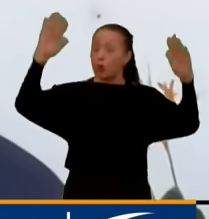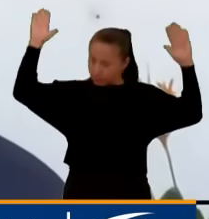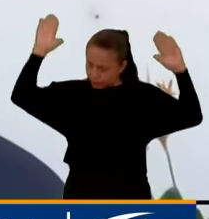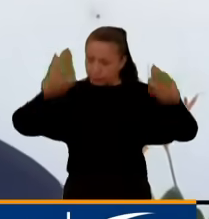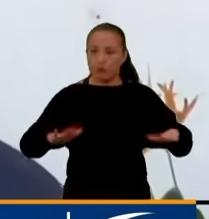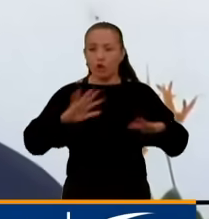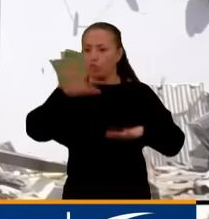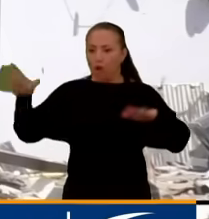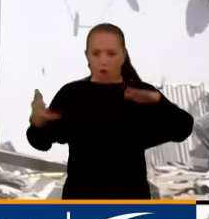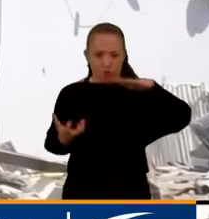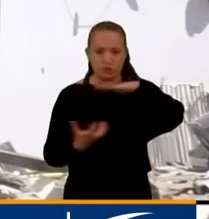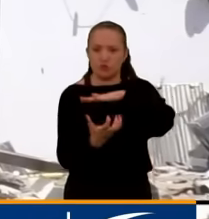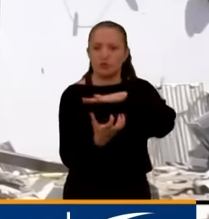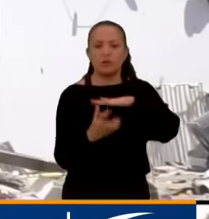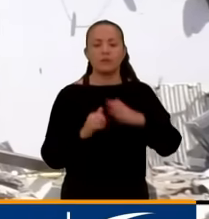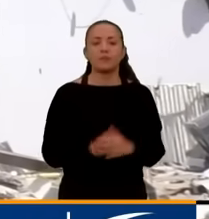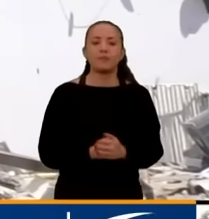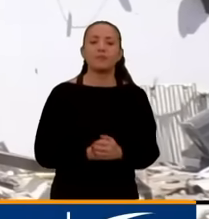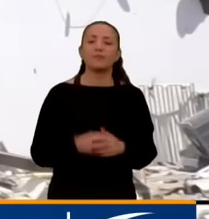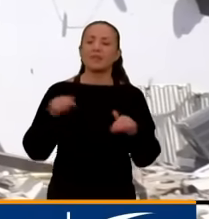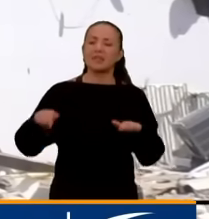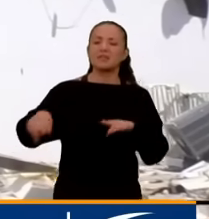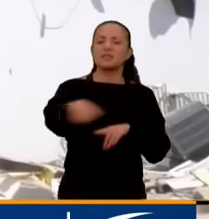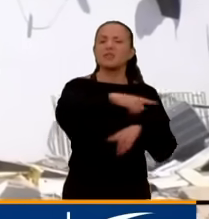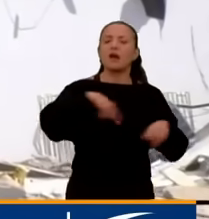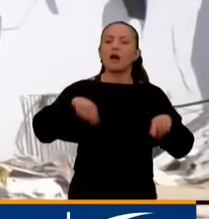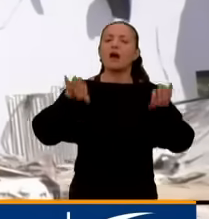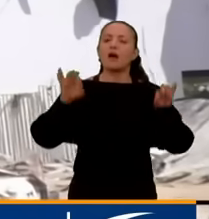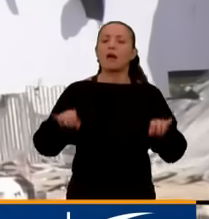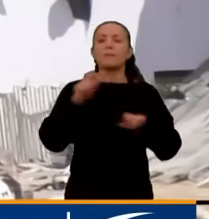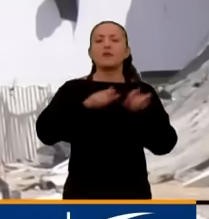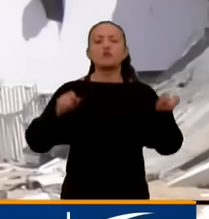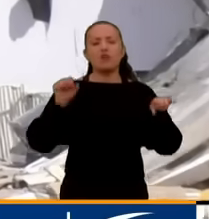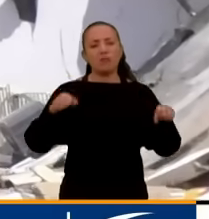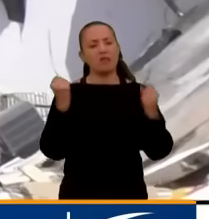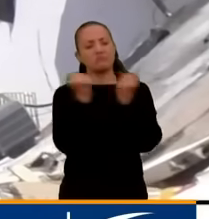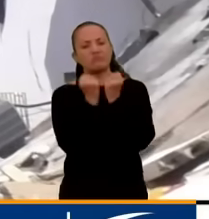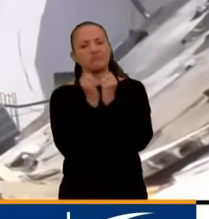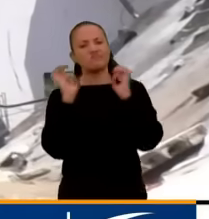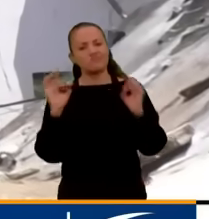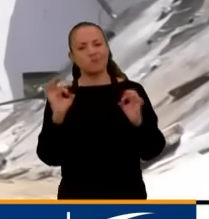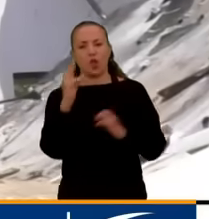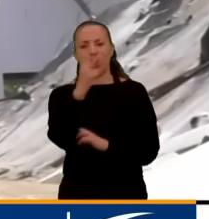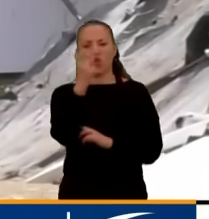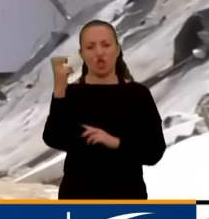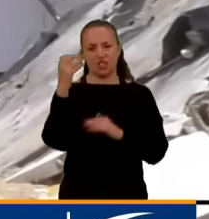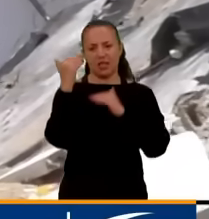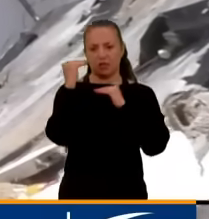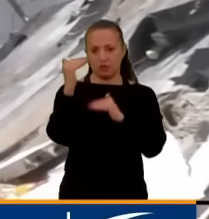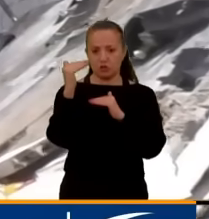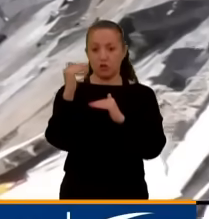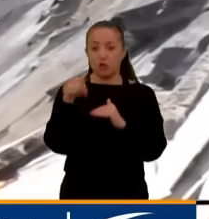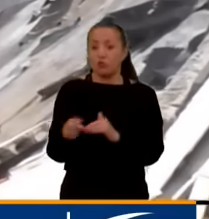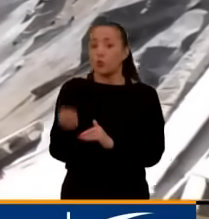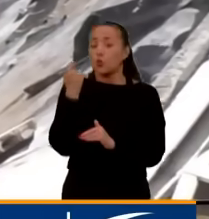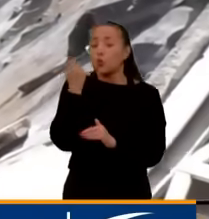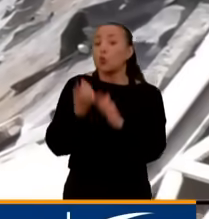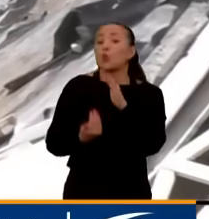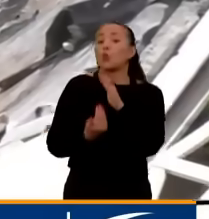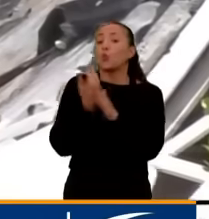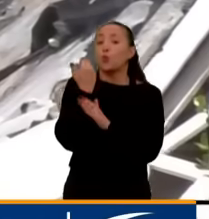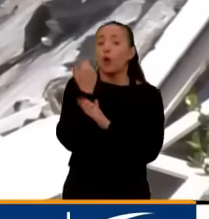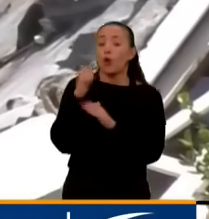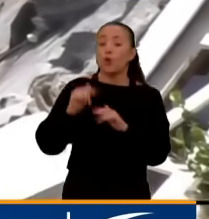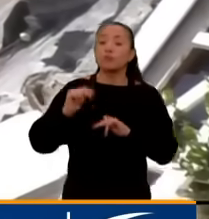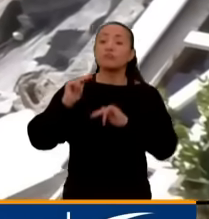estábamos dentro del lugar. El auditorio tenía una capacidad para 200 personas, era relativamente nuevo, apenas se habían realizado